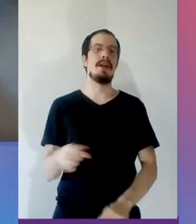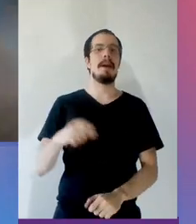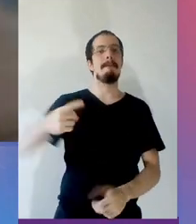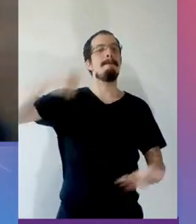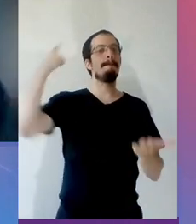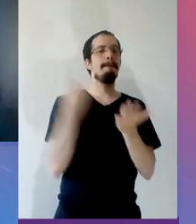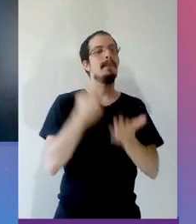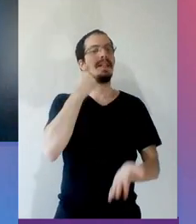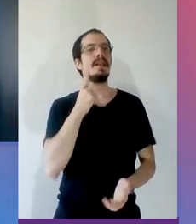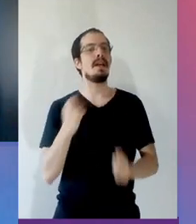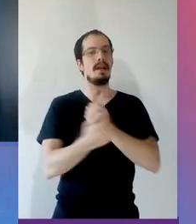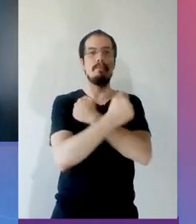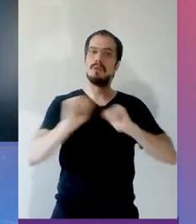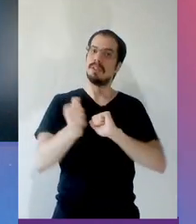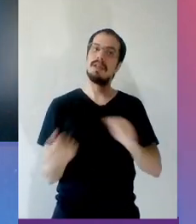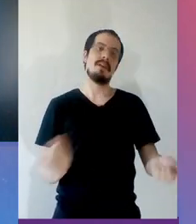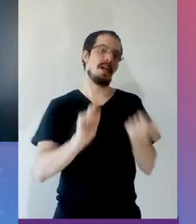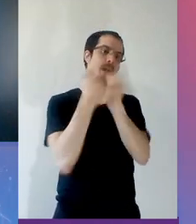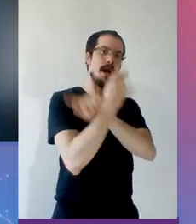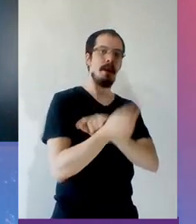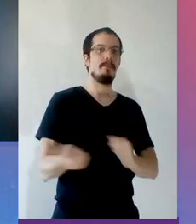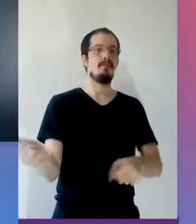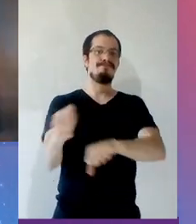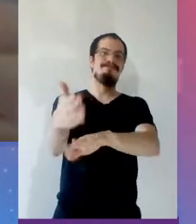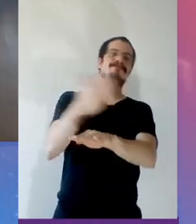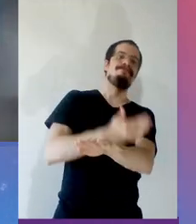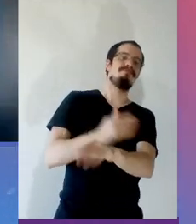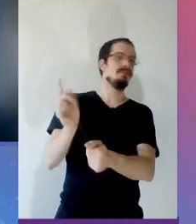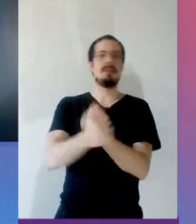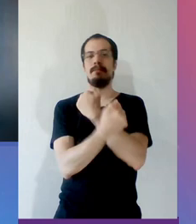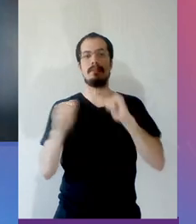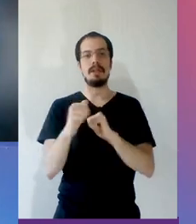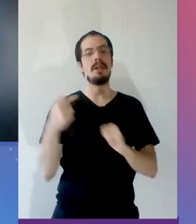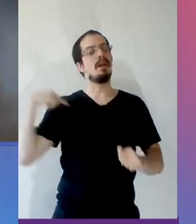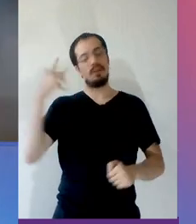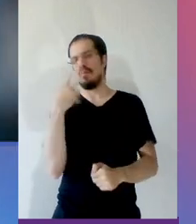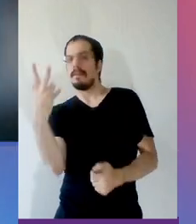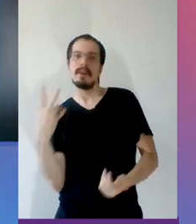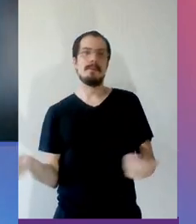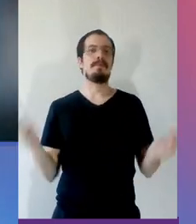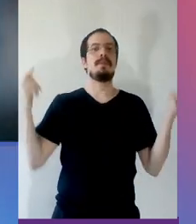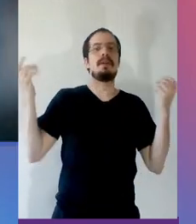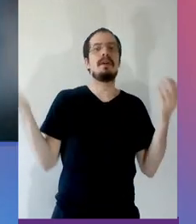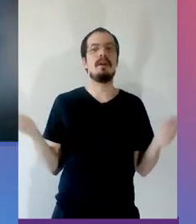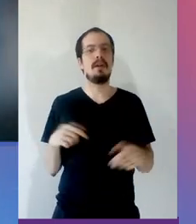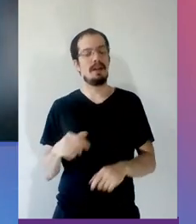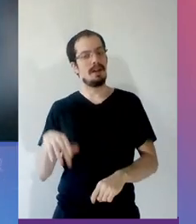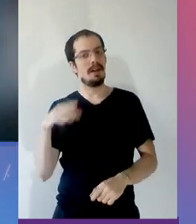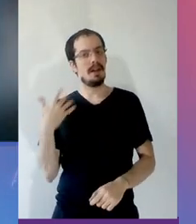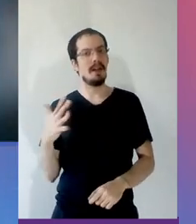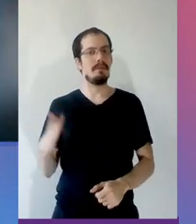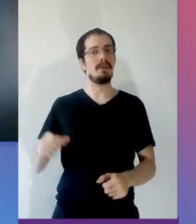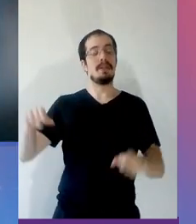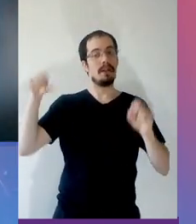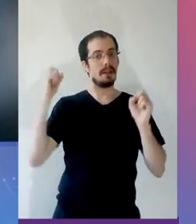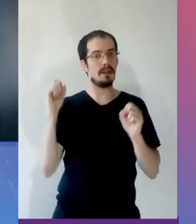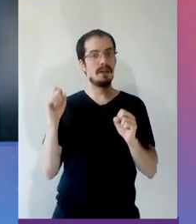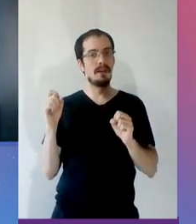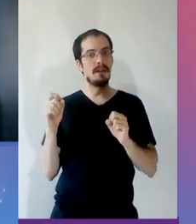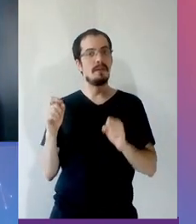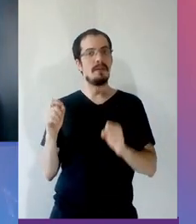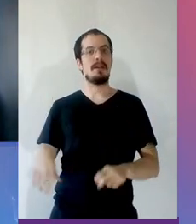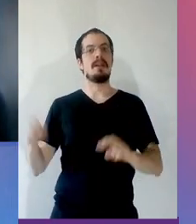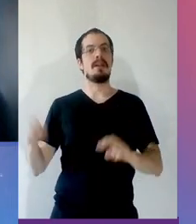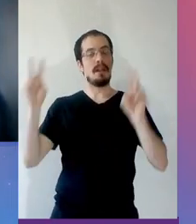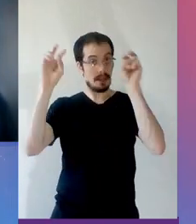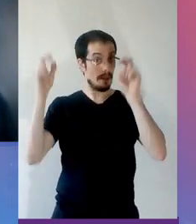lado, dentro de las cosas que vemos, en el fondo, que ha impactado, y así como en lo concreto, puntual, con los chiquititos, es como esta situación